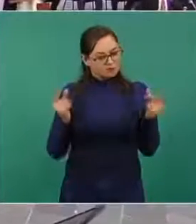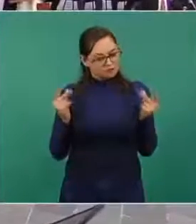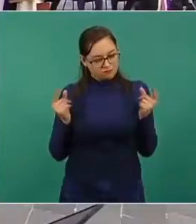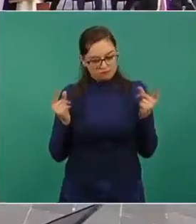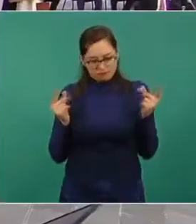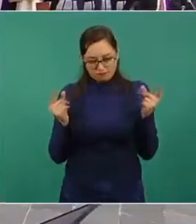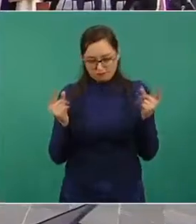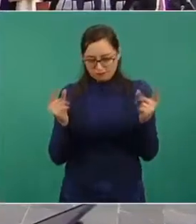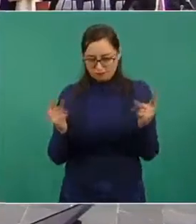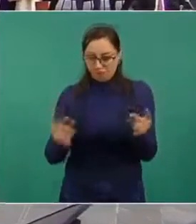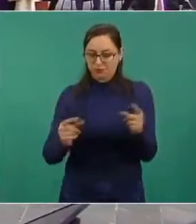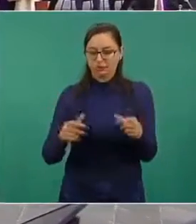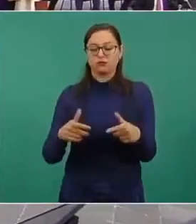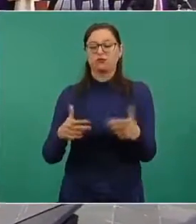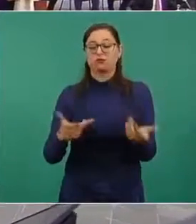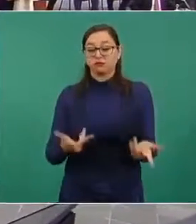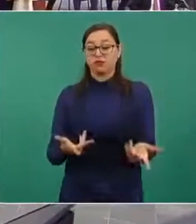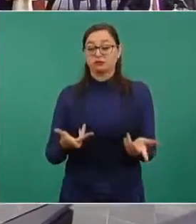para enfrentar